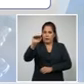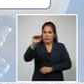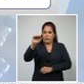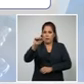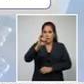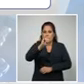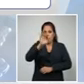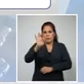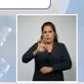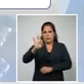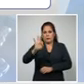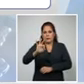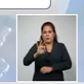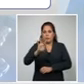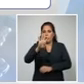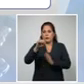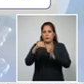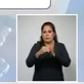6%,